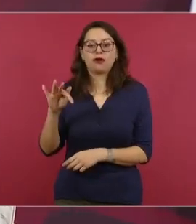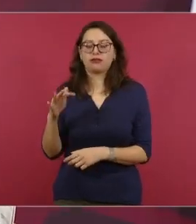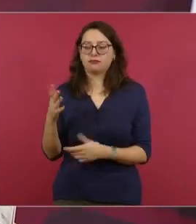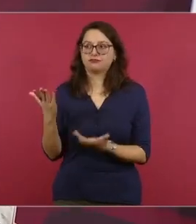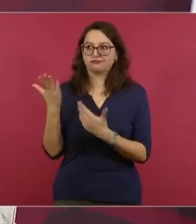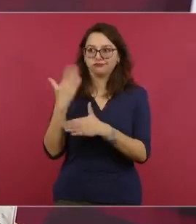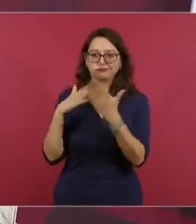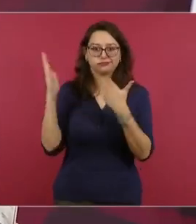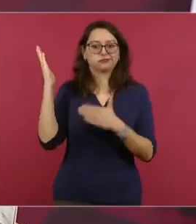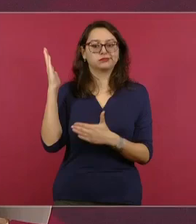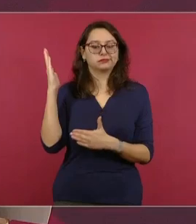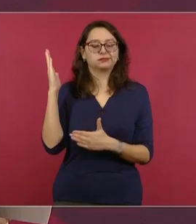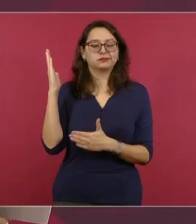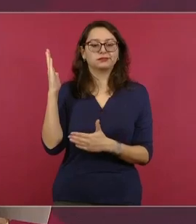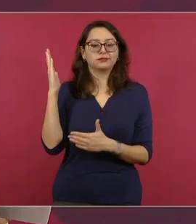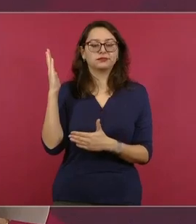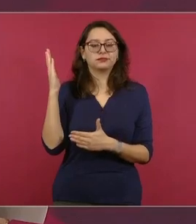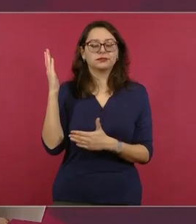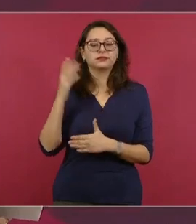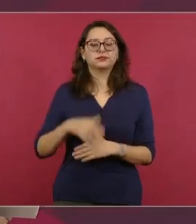Tamaulipas.